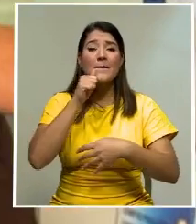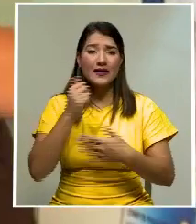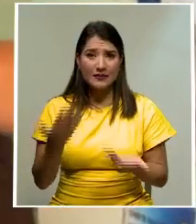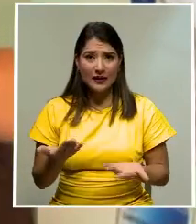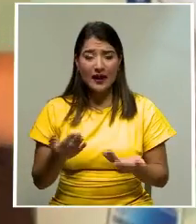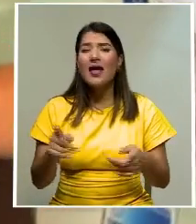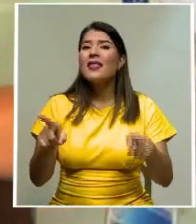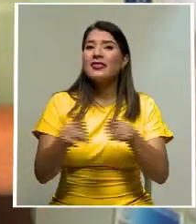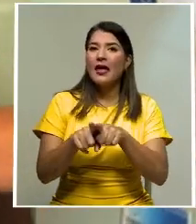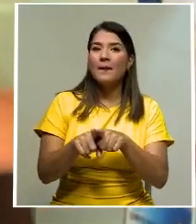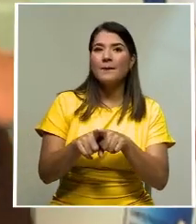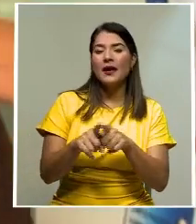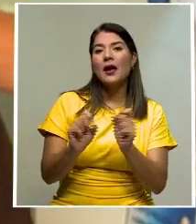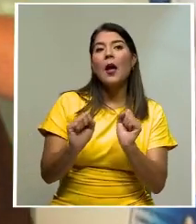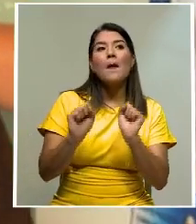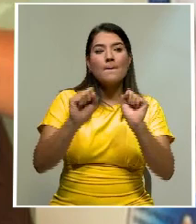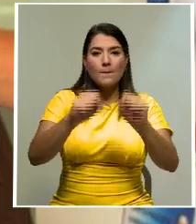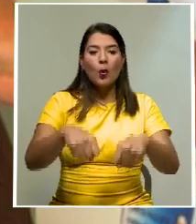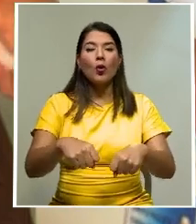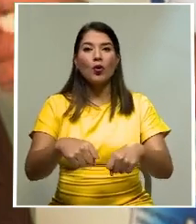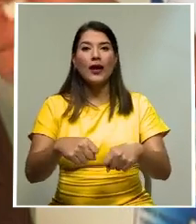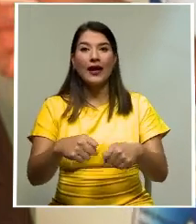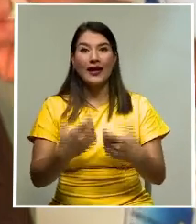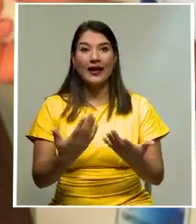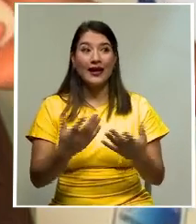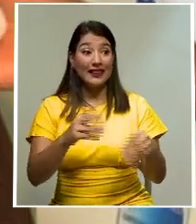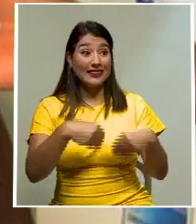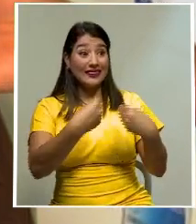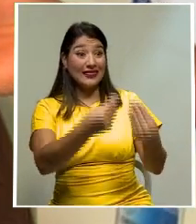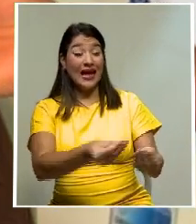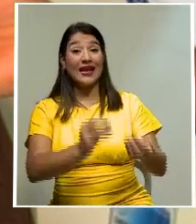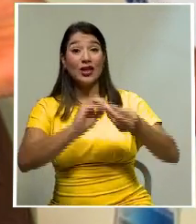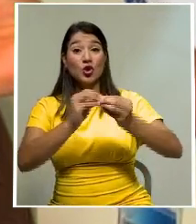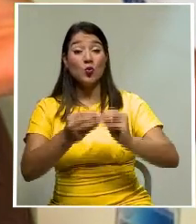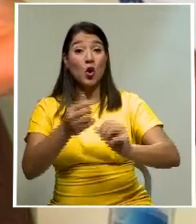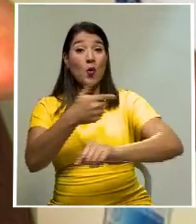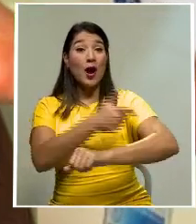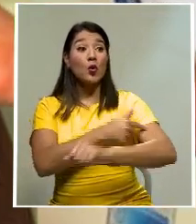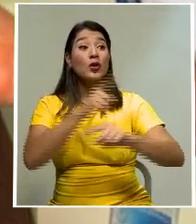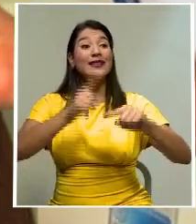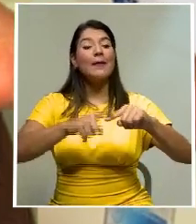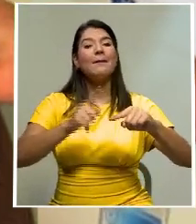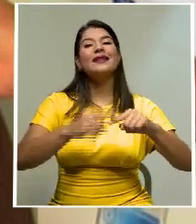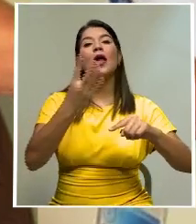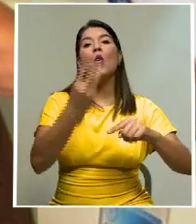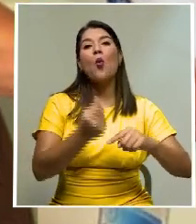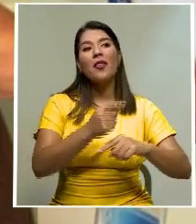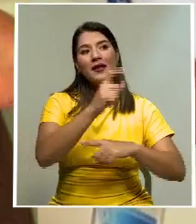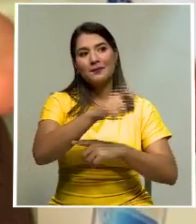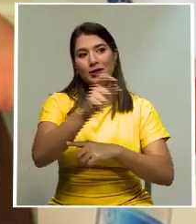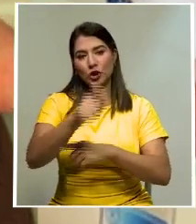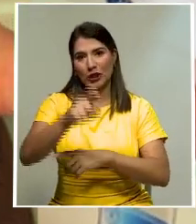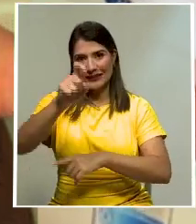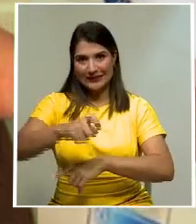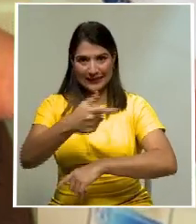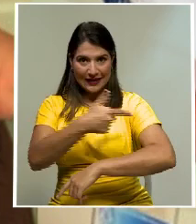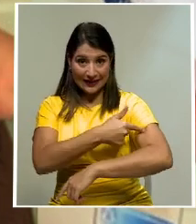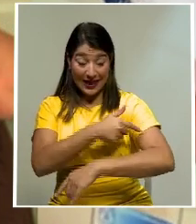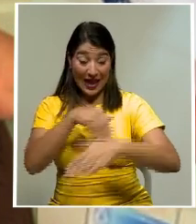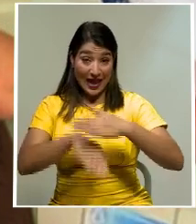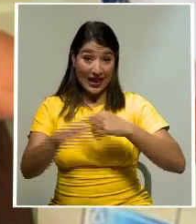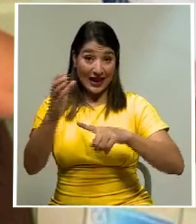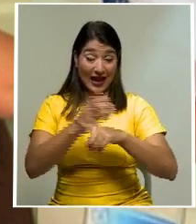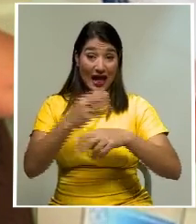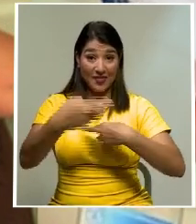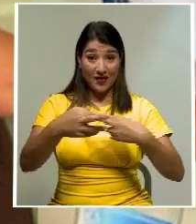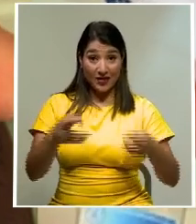de dosis por área de salud de acuerdo con cantidad y distribución etaria de la población. Otra petición de cara al